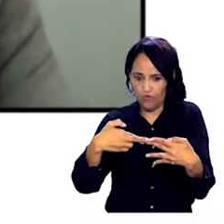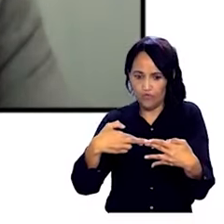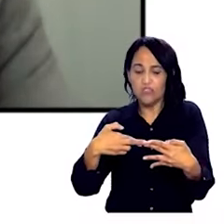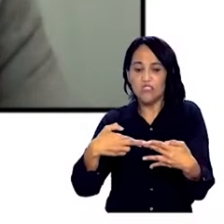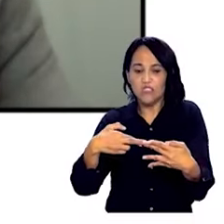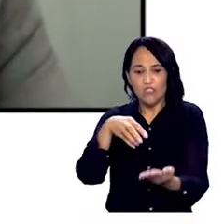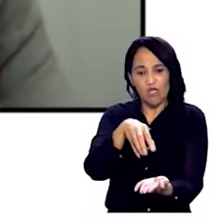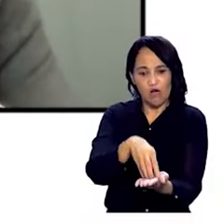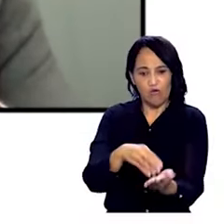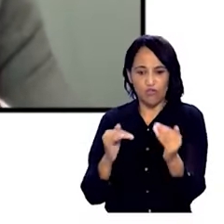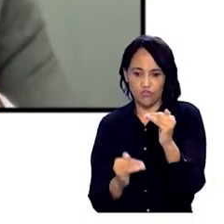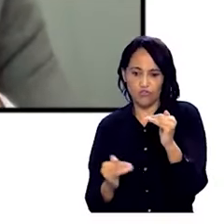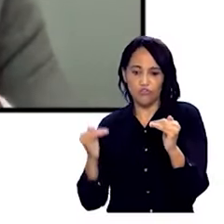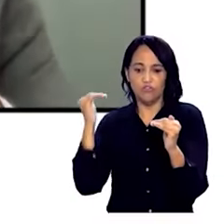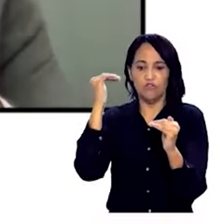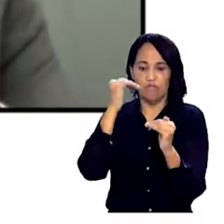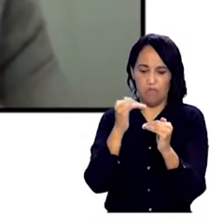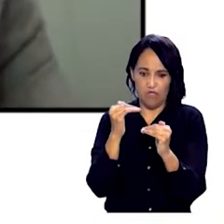siempre